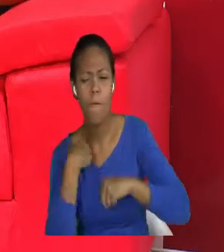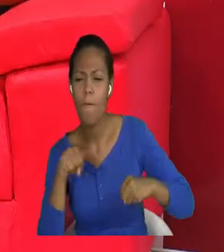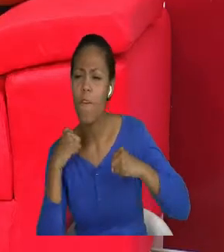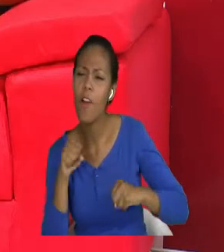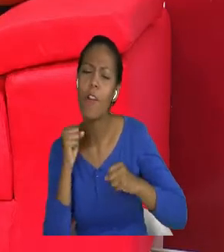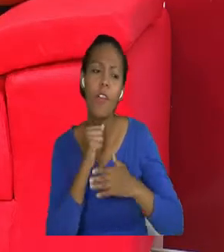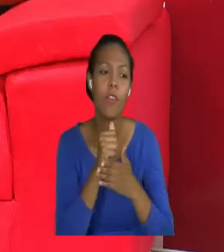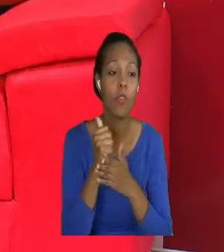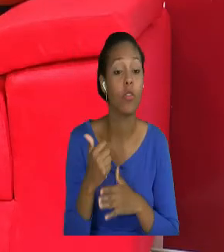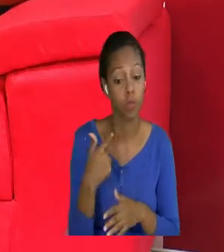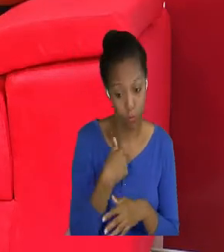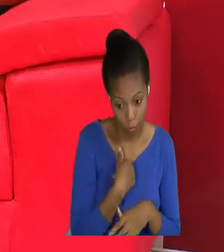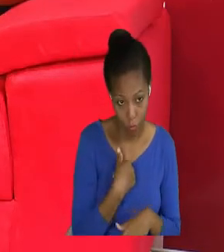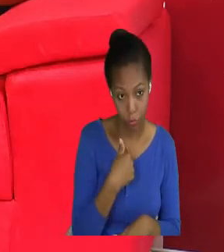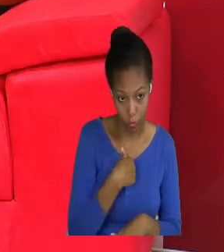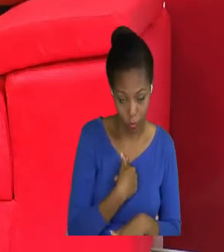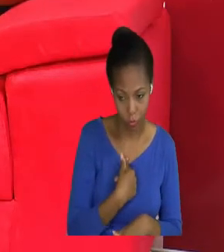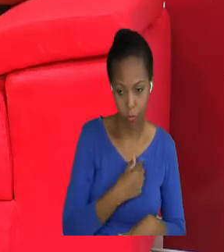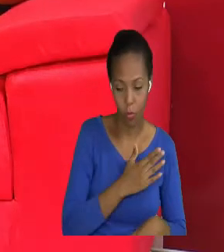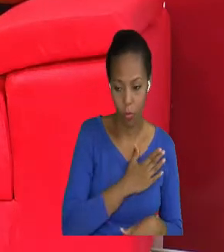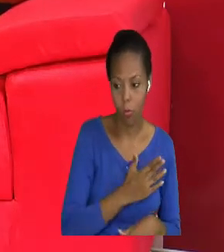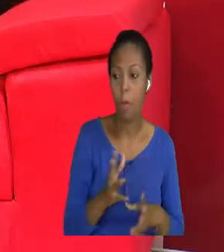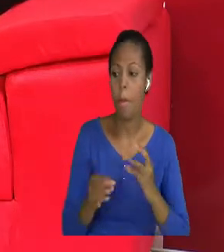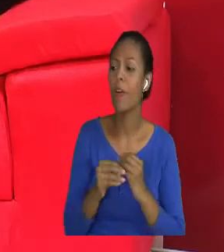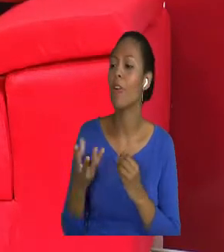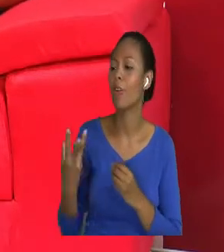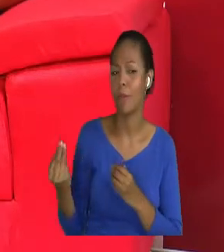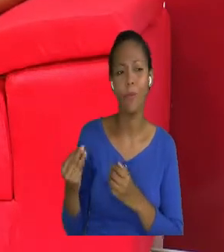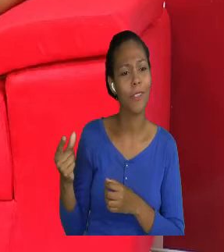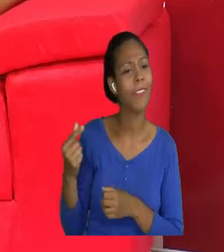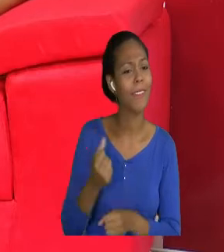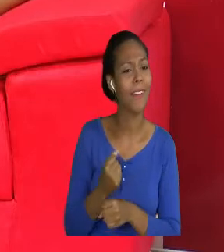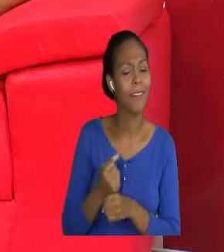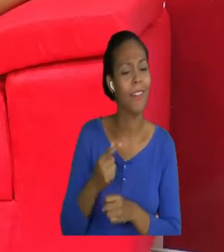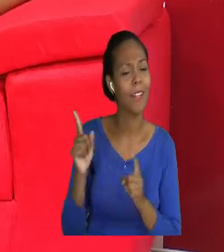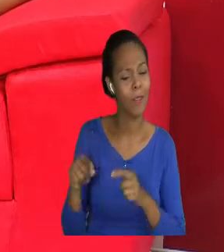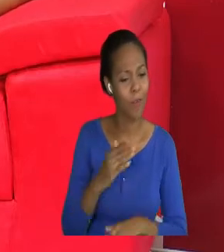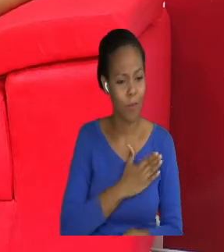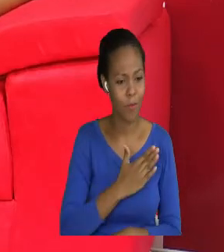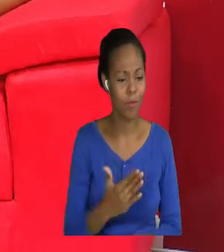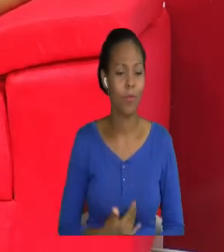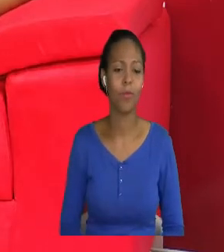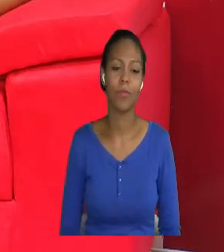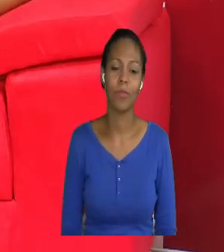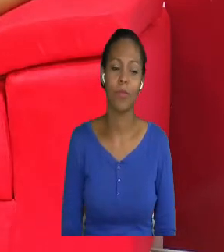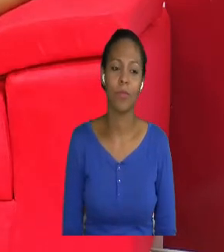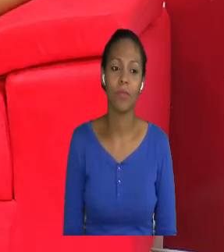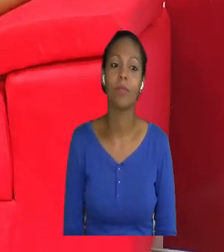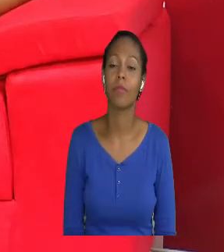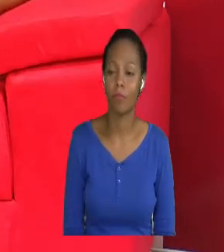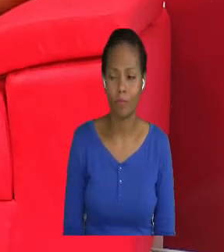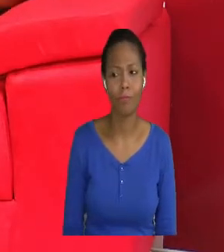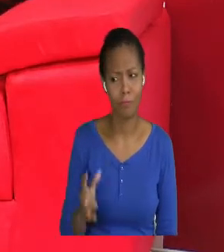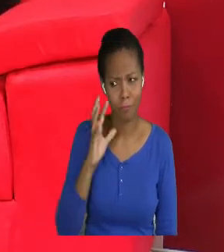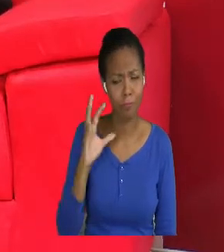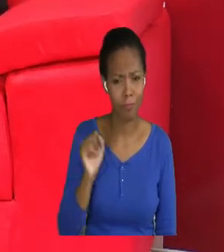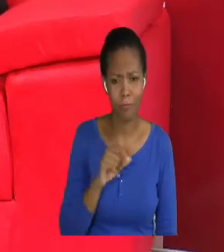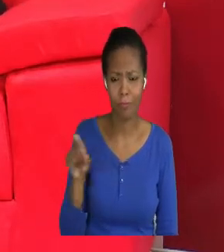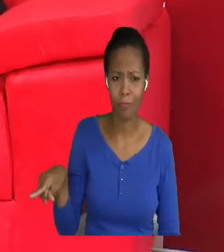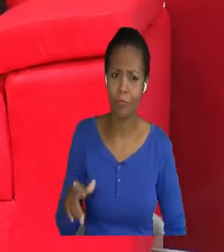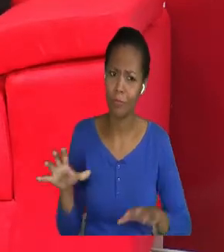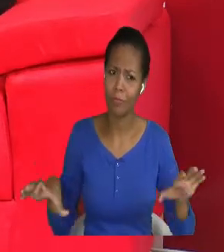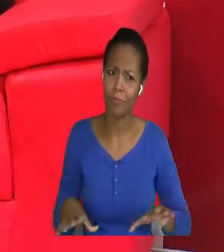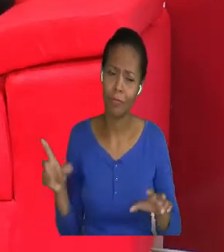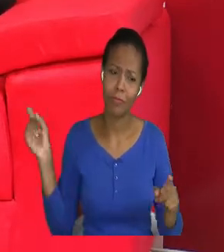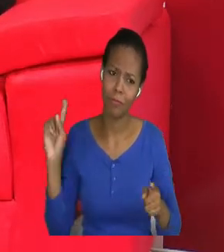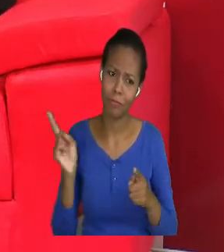yo como persona, como todos los funcionarios que estamos allí. Además, eso se nota en la gestión que se está realizando. Ya hemos venido en